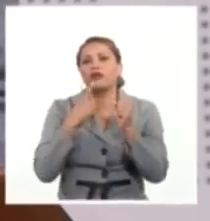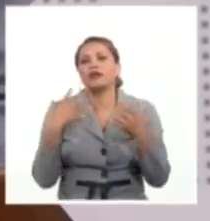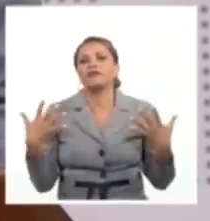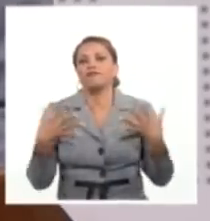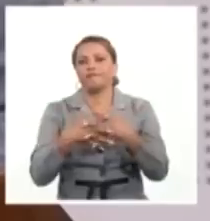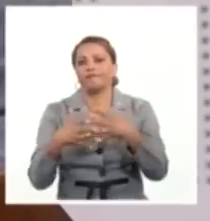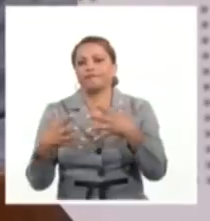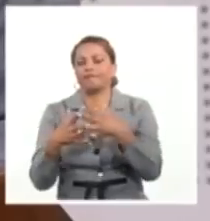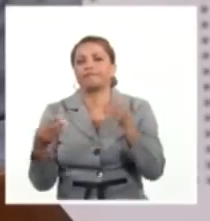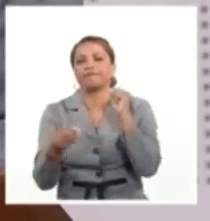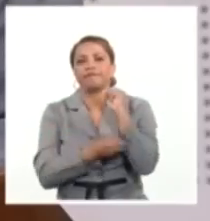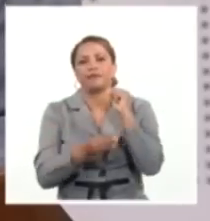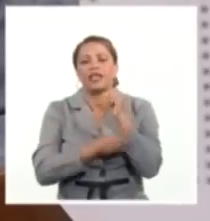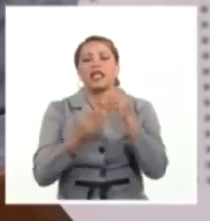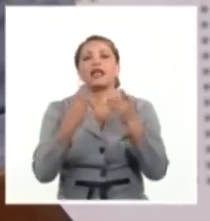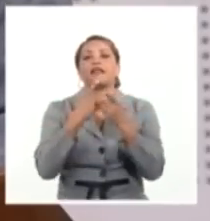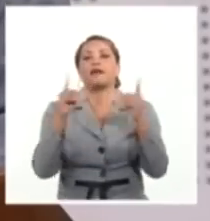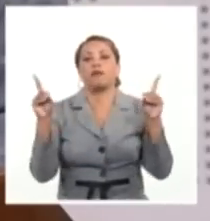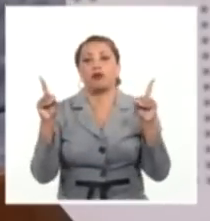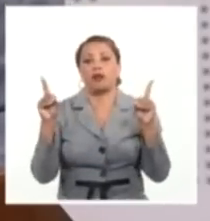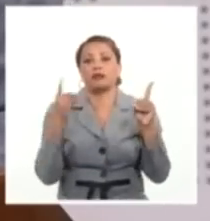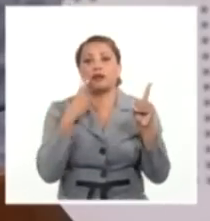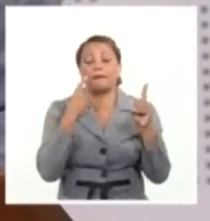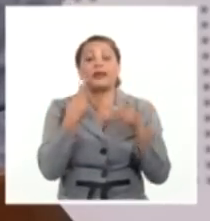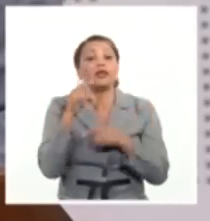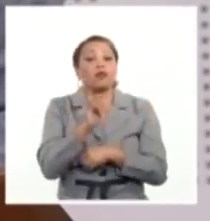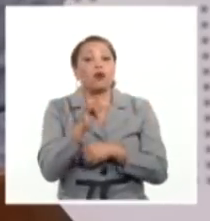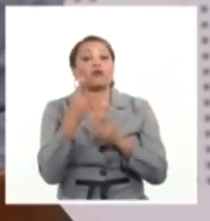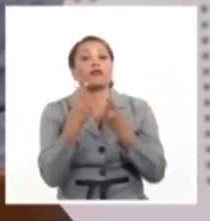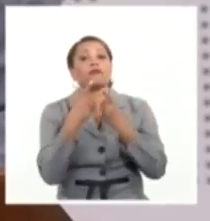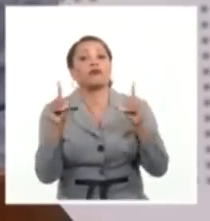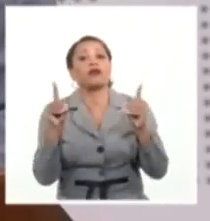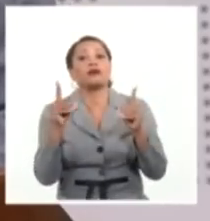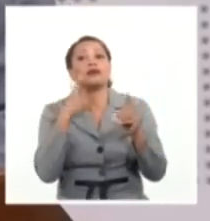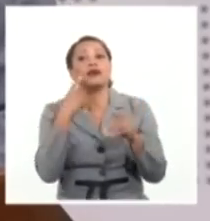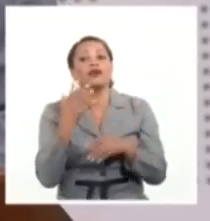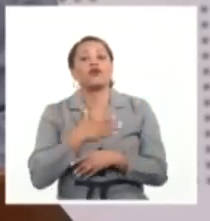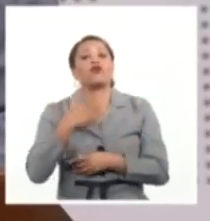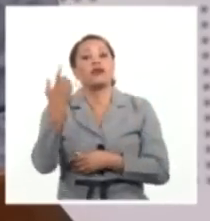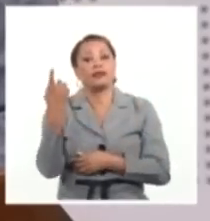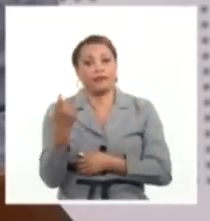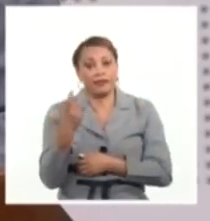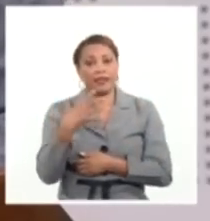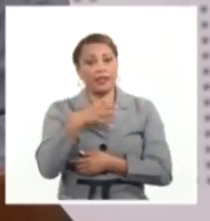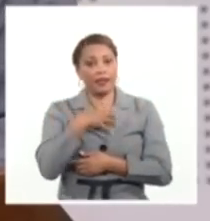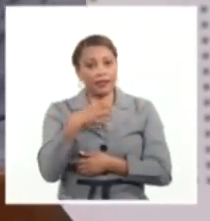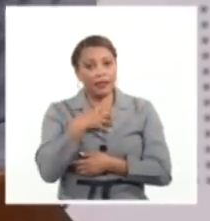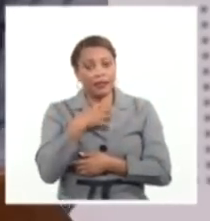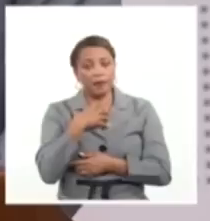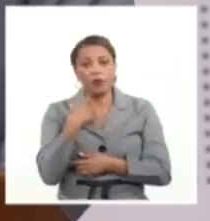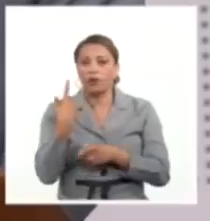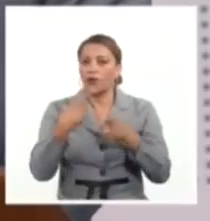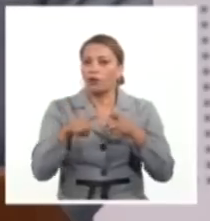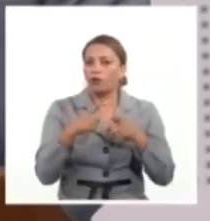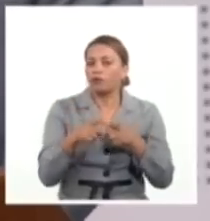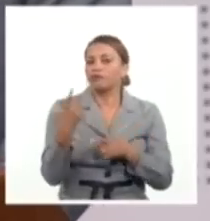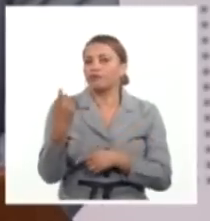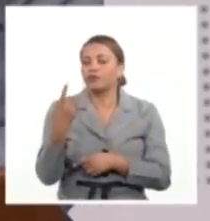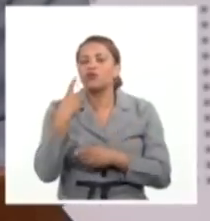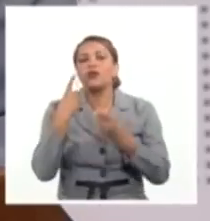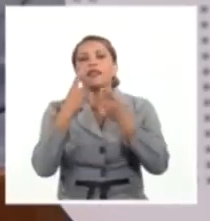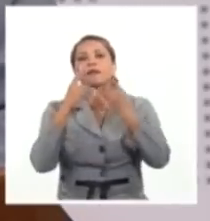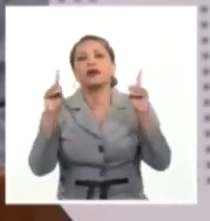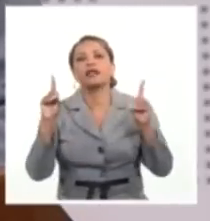consolidando nuestra democracia, pero una democracia coherente con nuestras necesidades y demandas, una